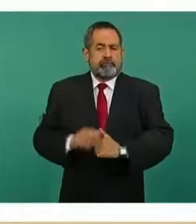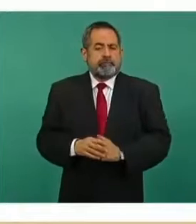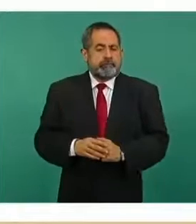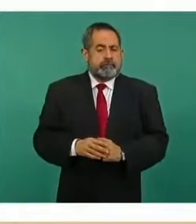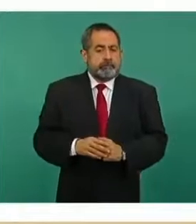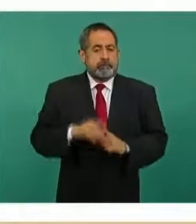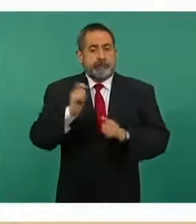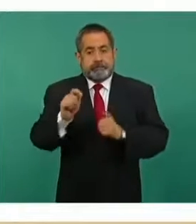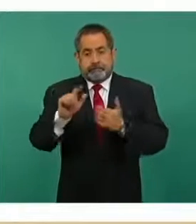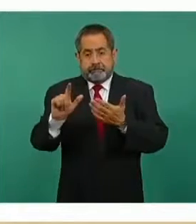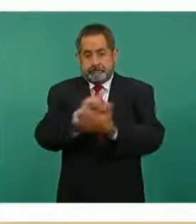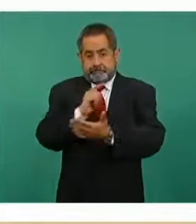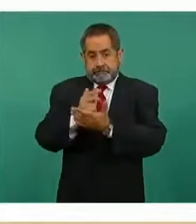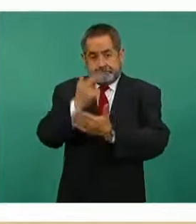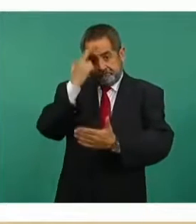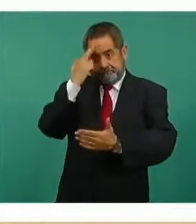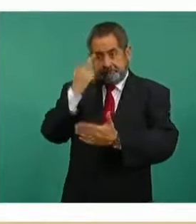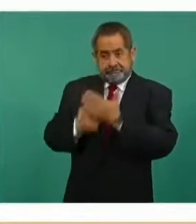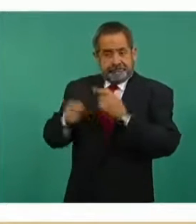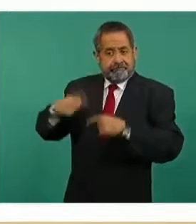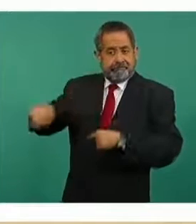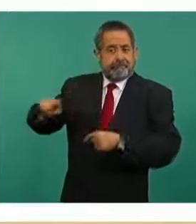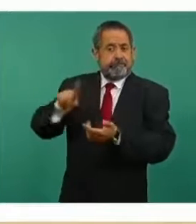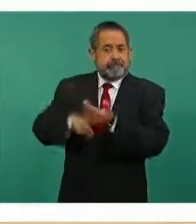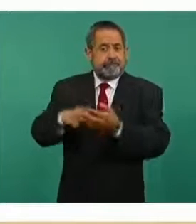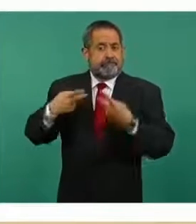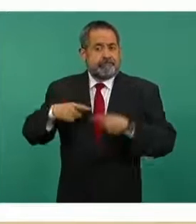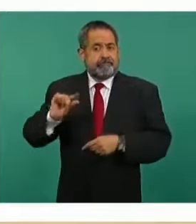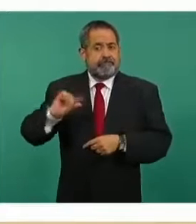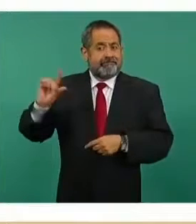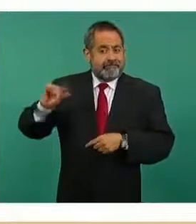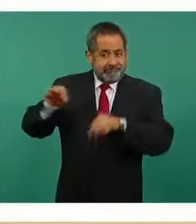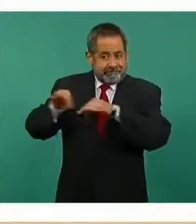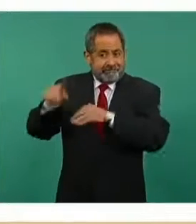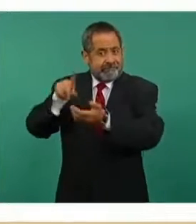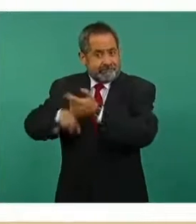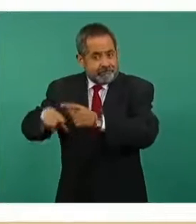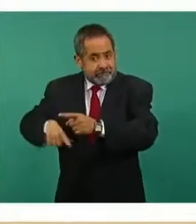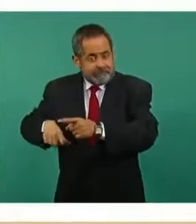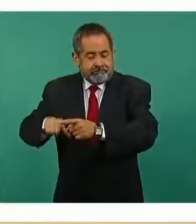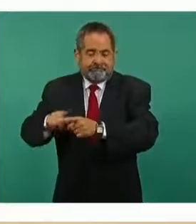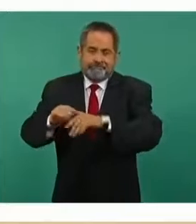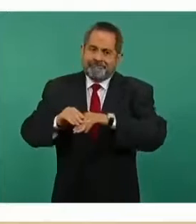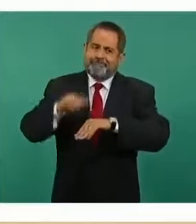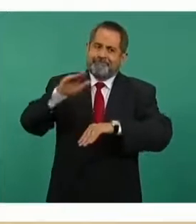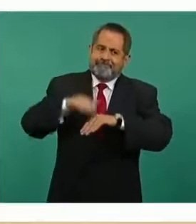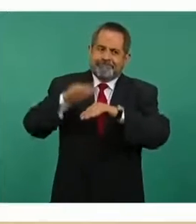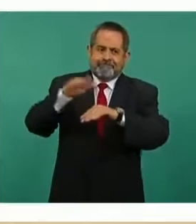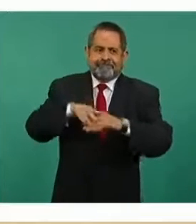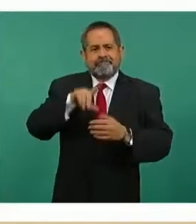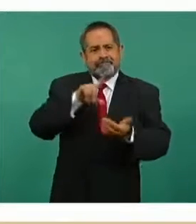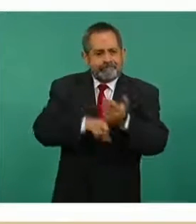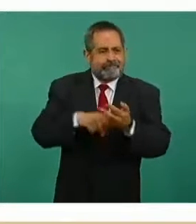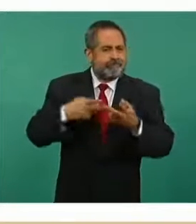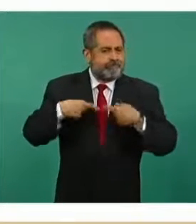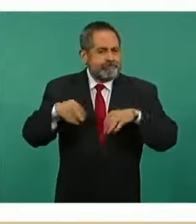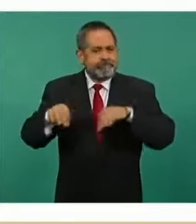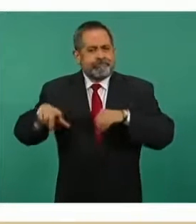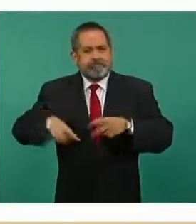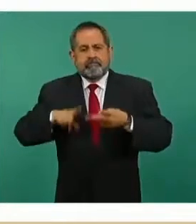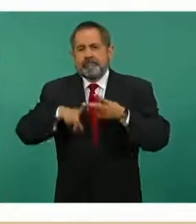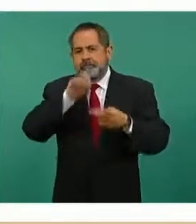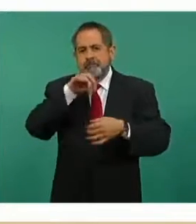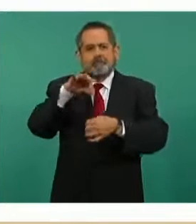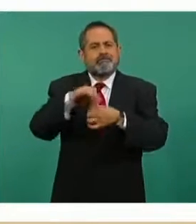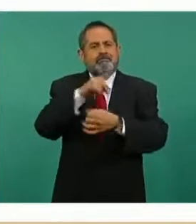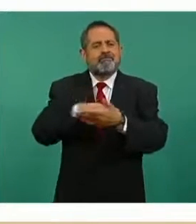delitos cometidos por servidores públicos, fueron a la alza, igual que el tráfico de personas y delitos electorales a raíz de la